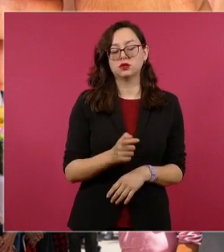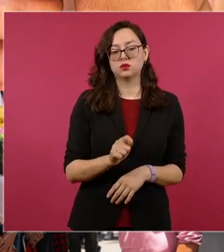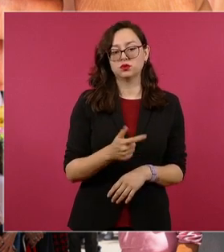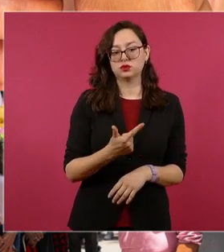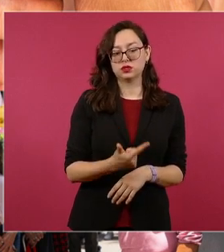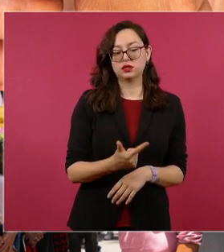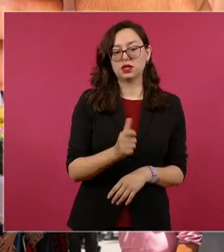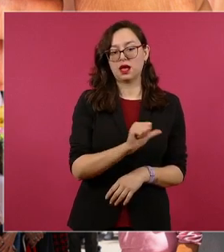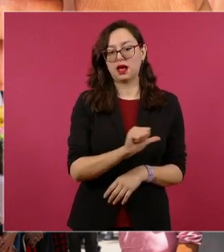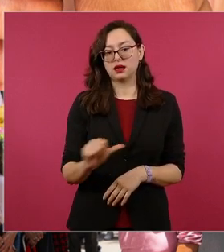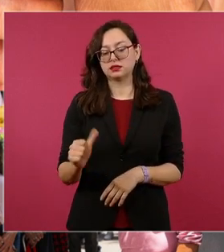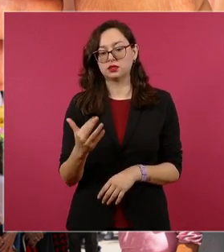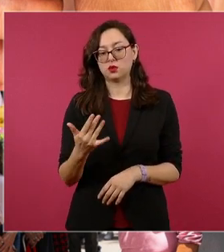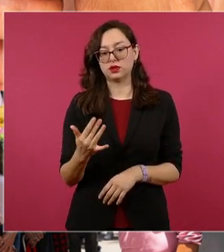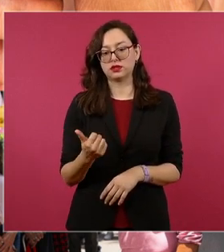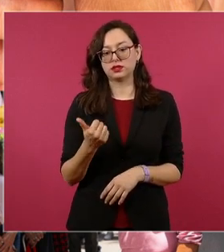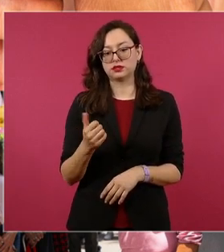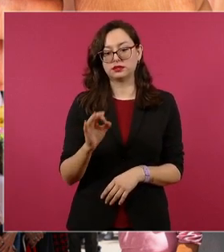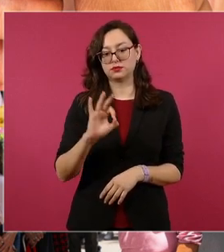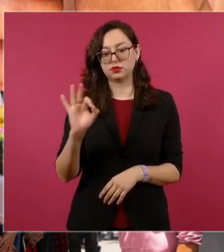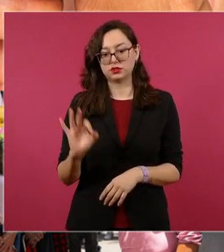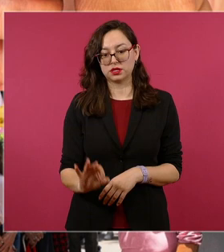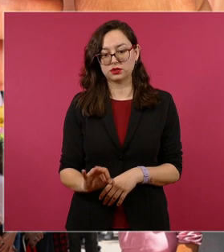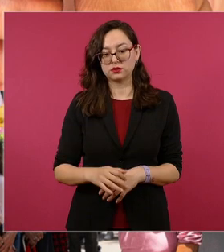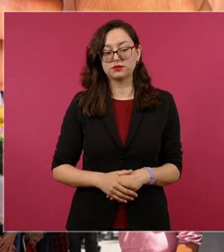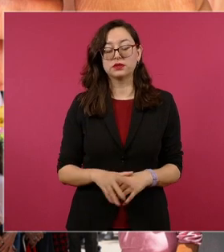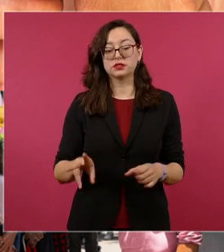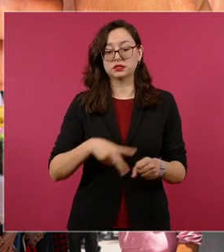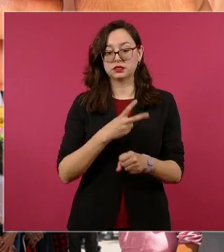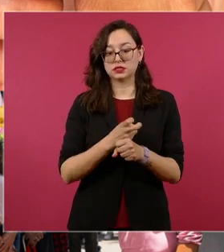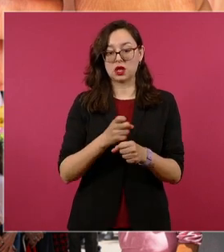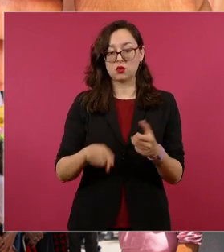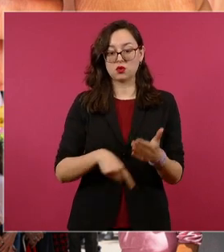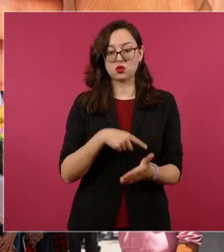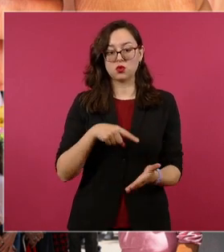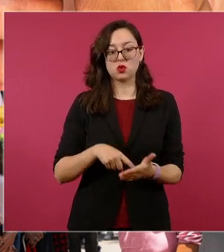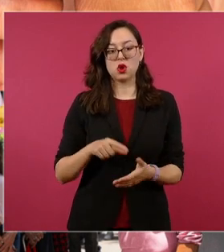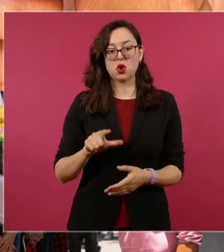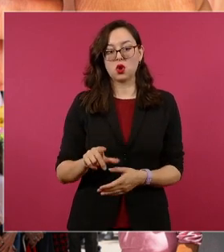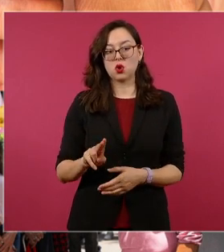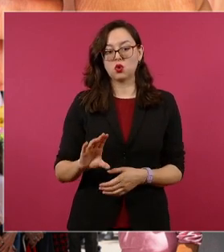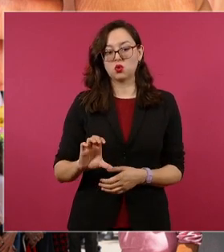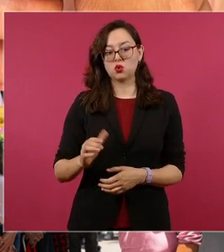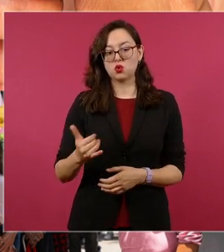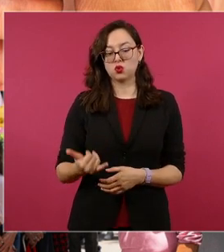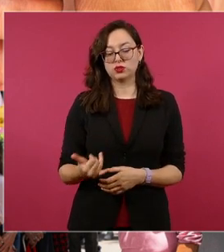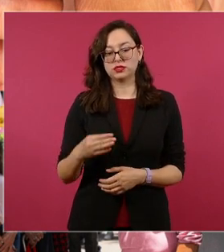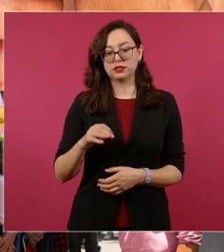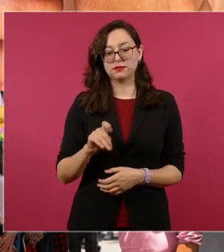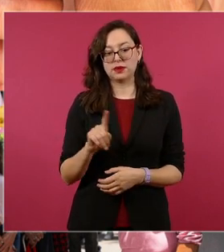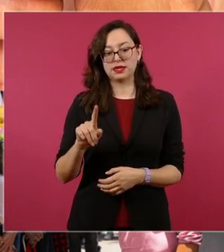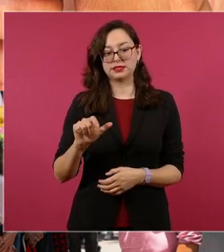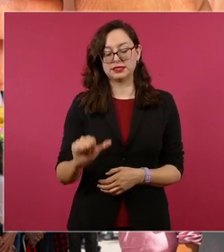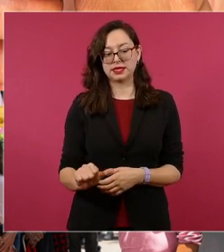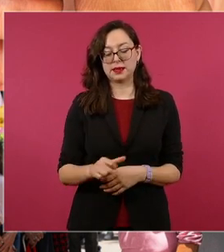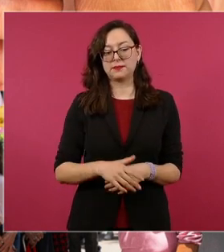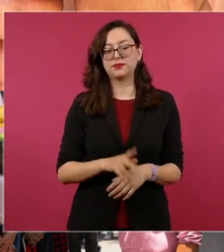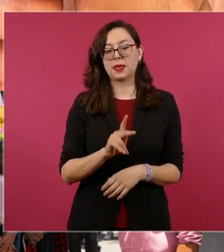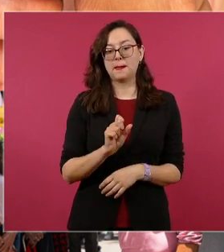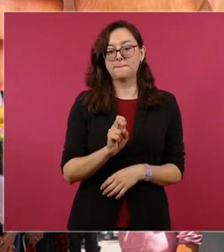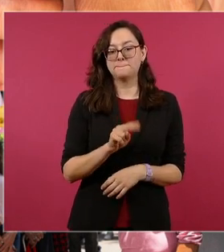50.6%. Segundo lugar, Lucy Mesa por el PAN-PRI-PRD en un rango